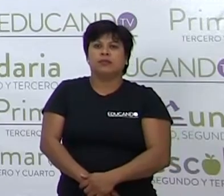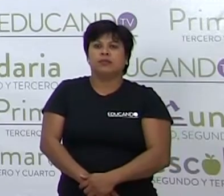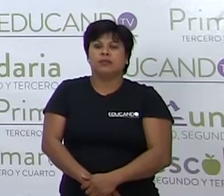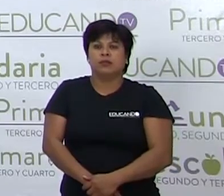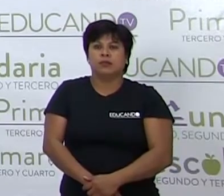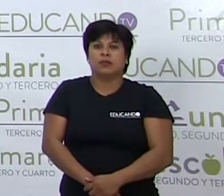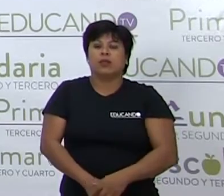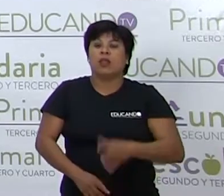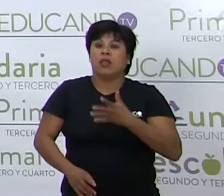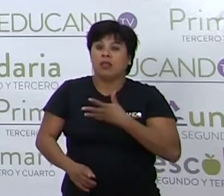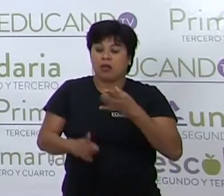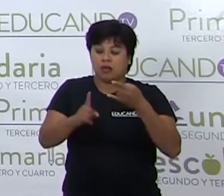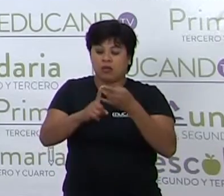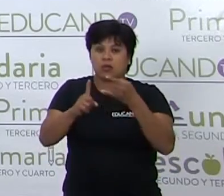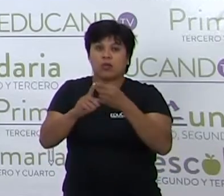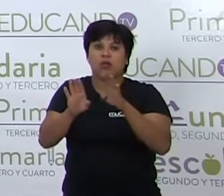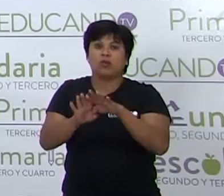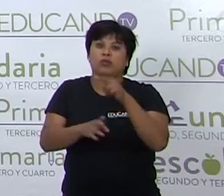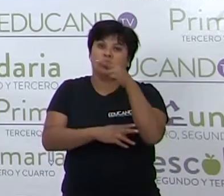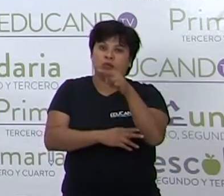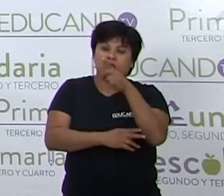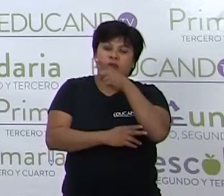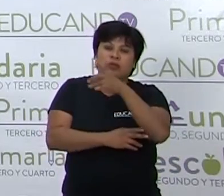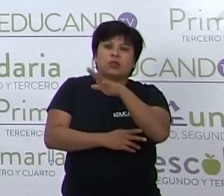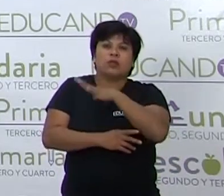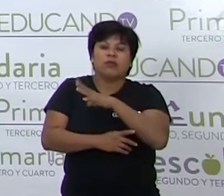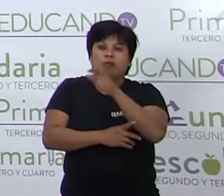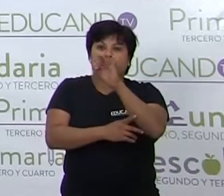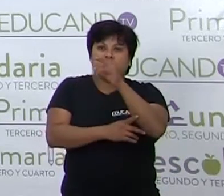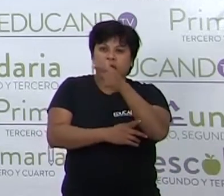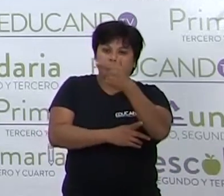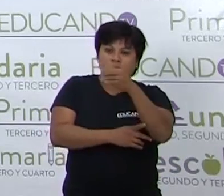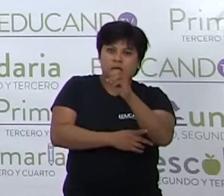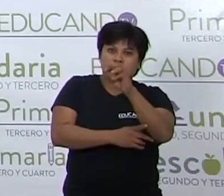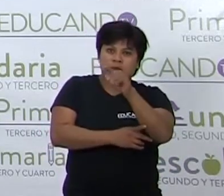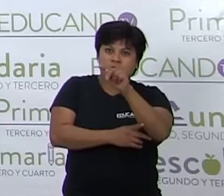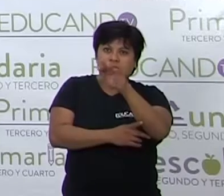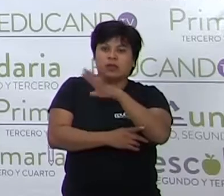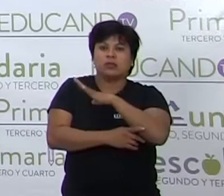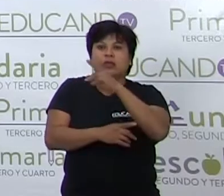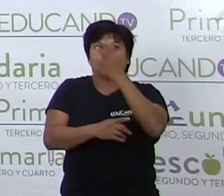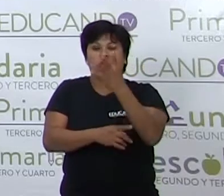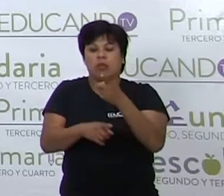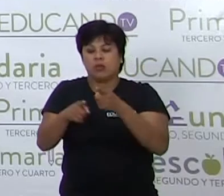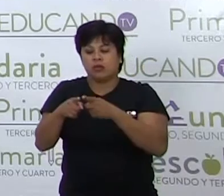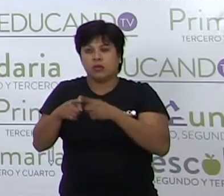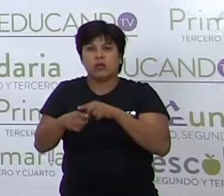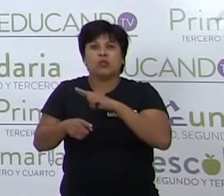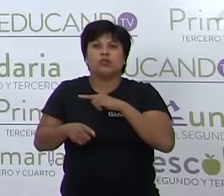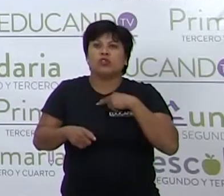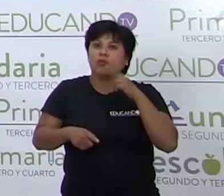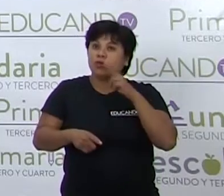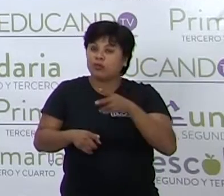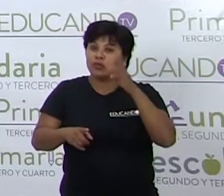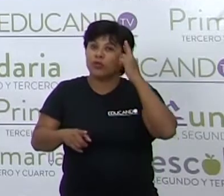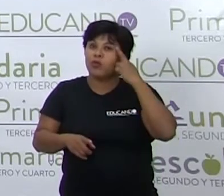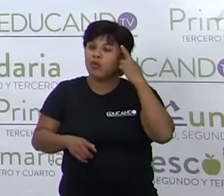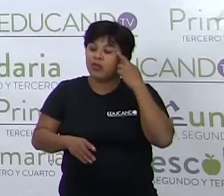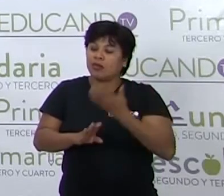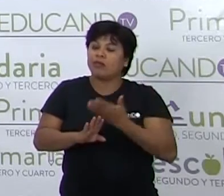los cuadriláteros como su nombre lo menciona son figuras geométricas de cuatro lados la sesión anterior vimos a